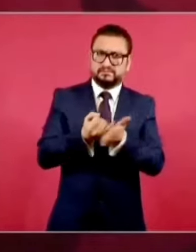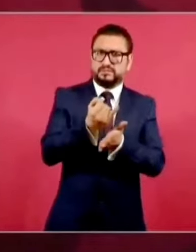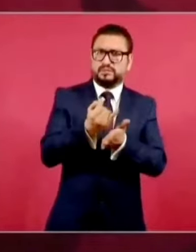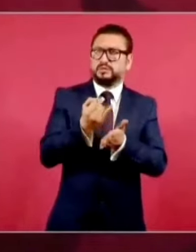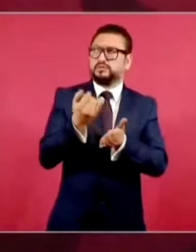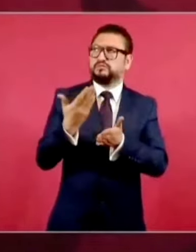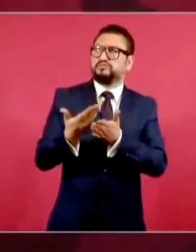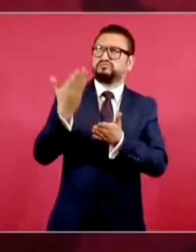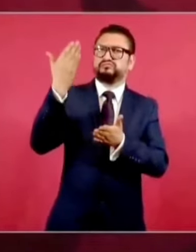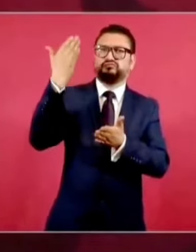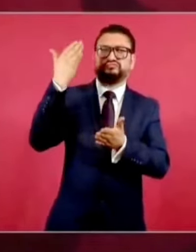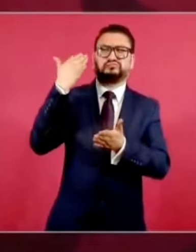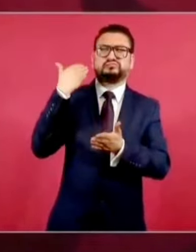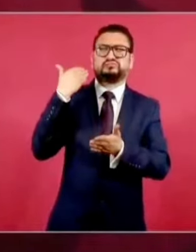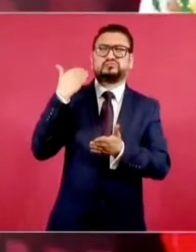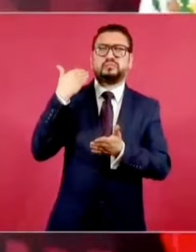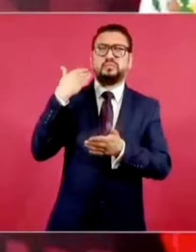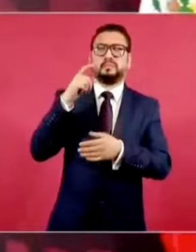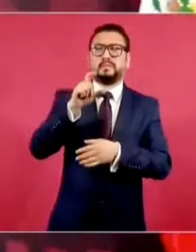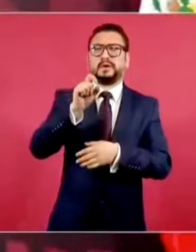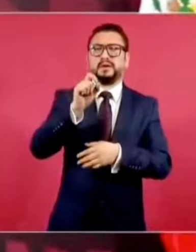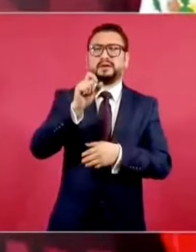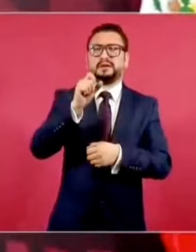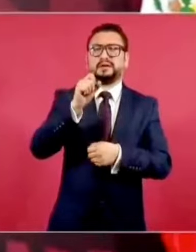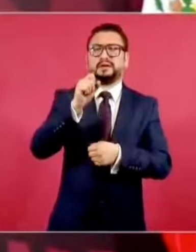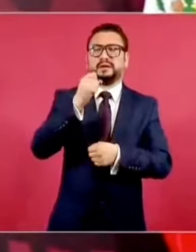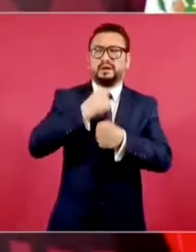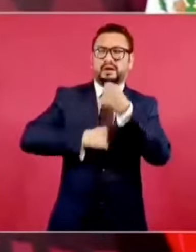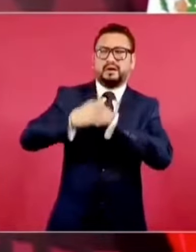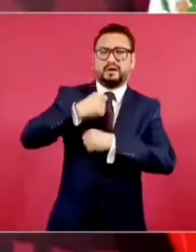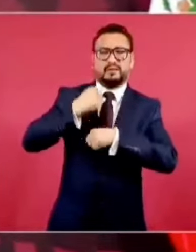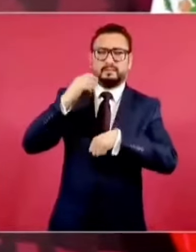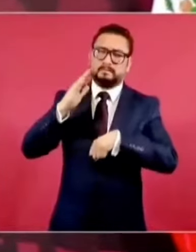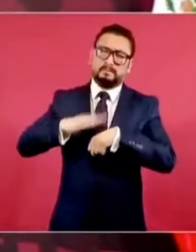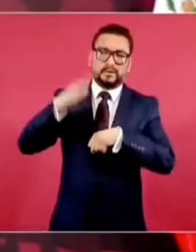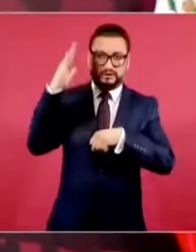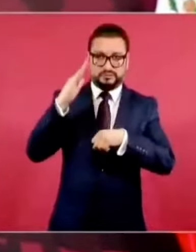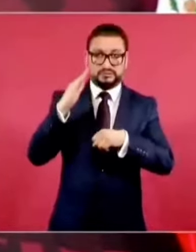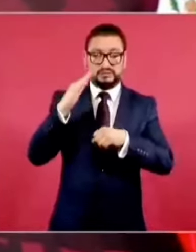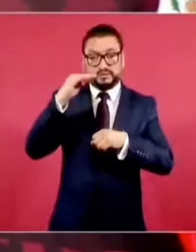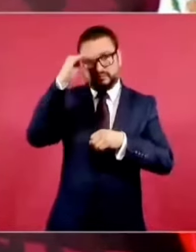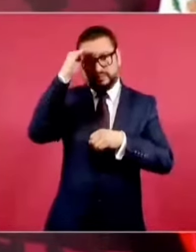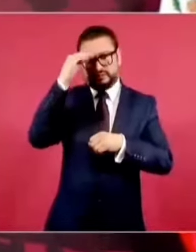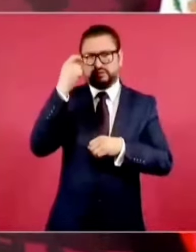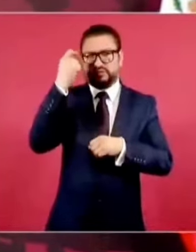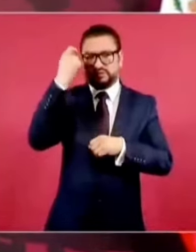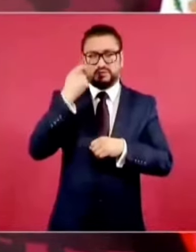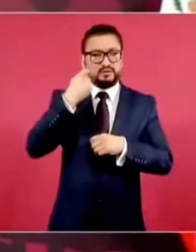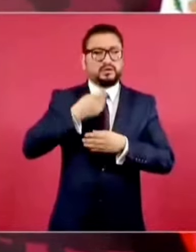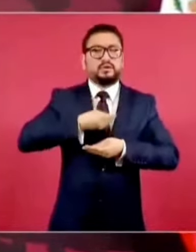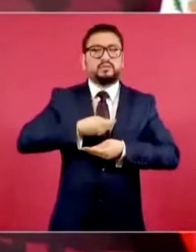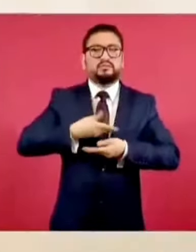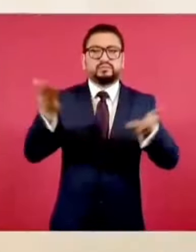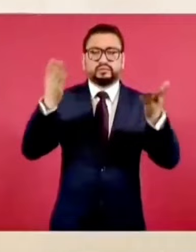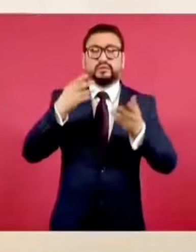de 20 años que se iban a entregar pensiones a adultos